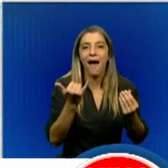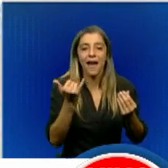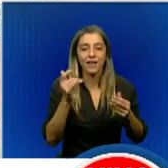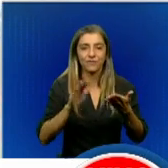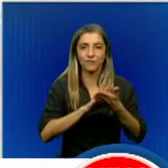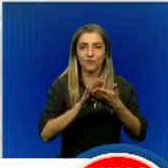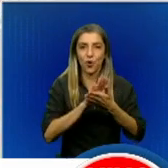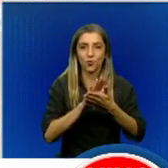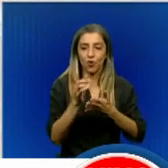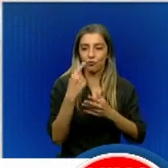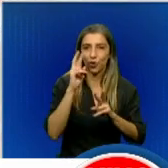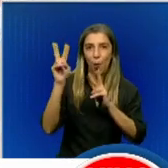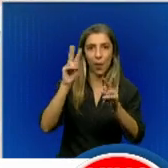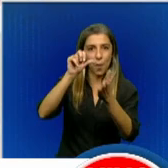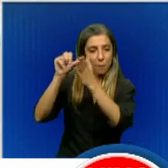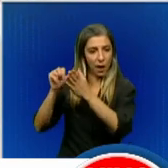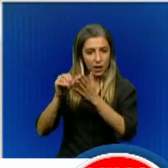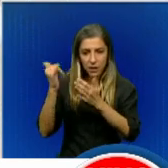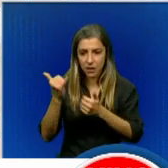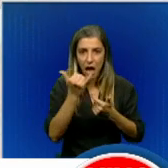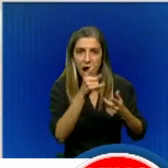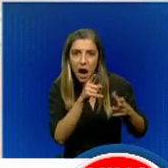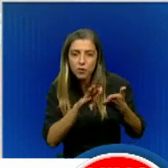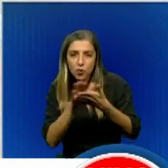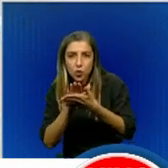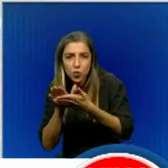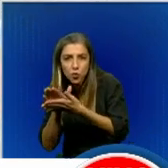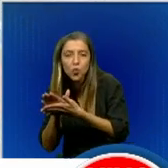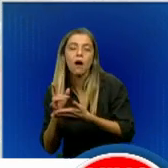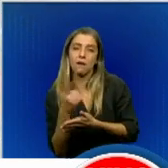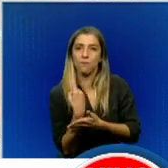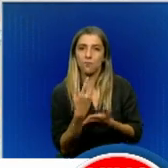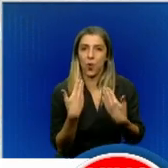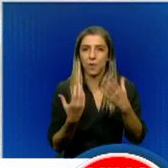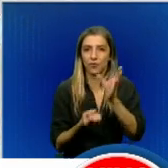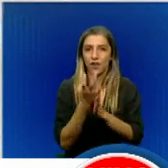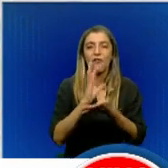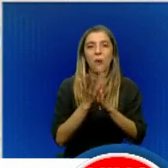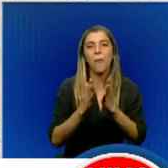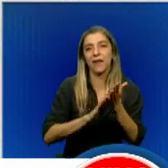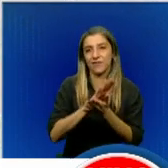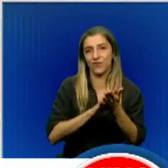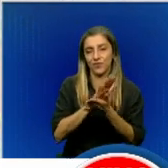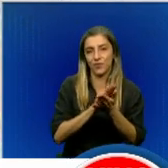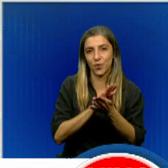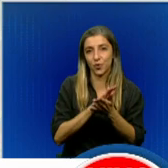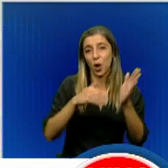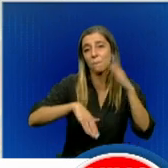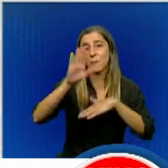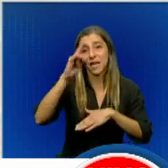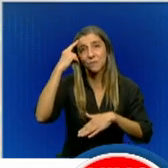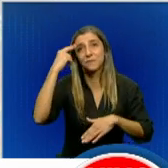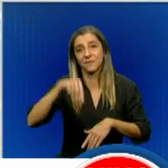para cualquier sociedad lo es mucho más en este contexto tan particular que estamos atravesando